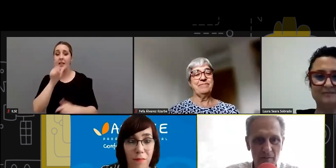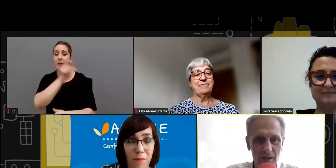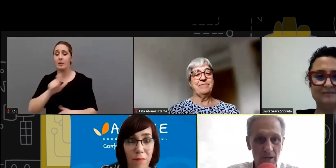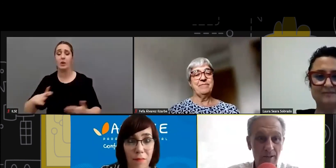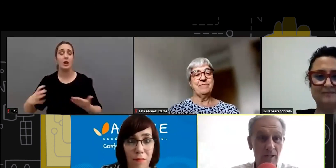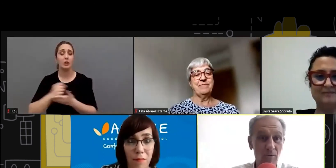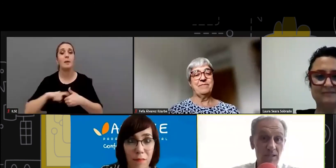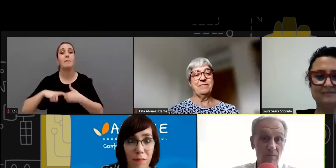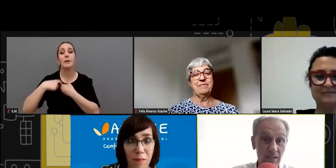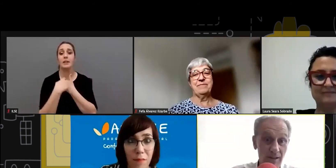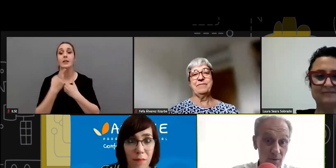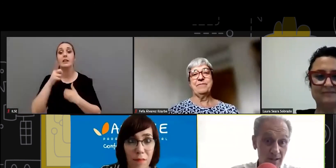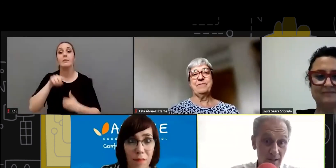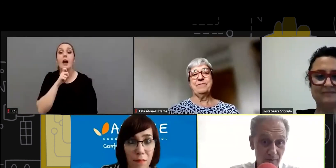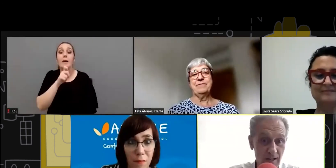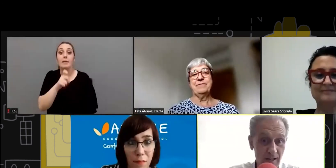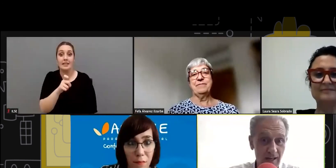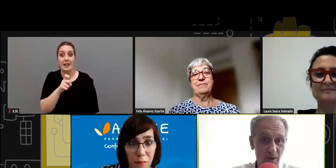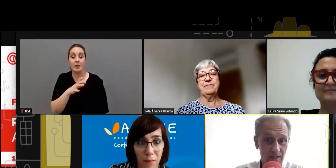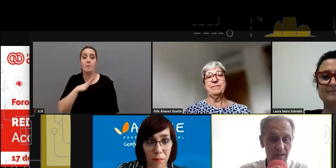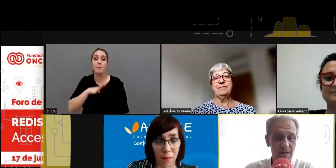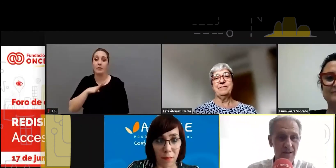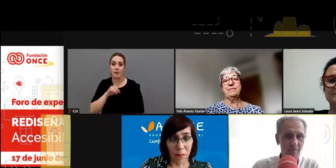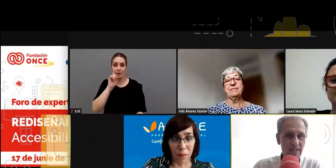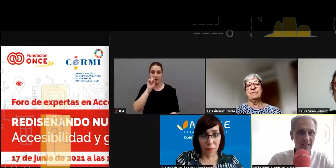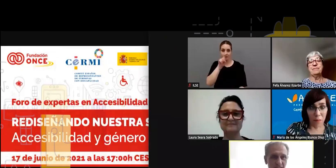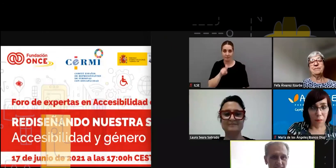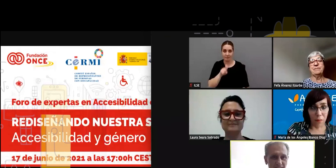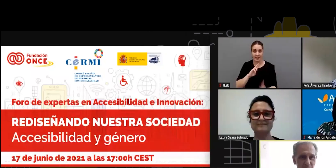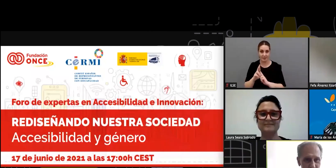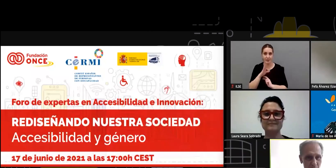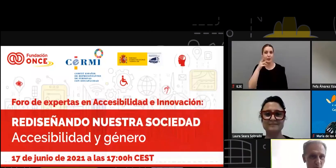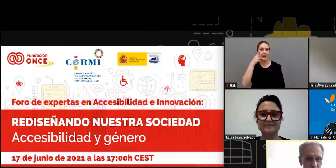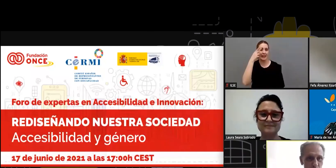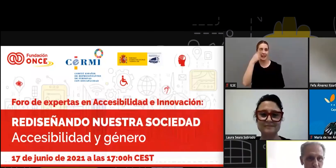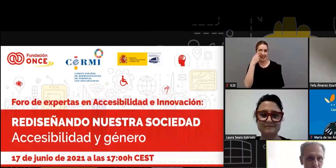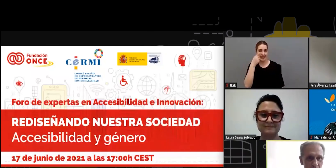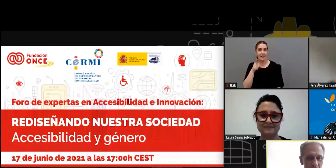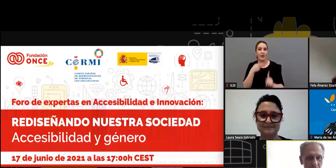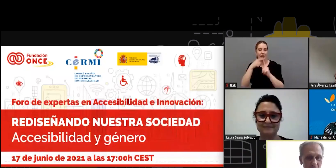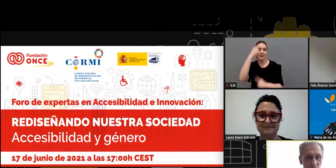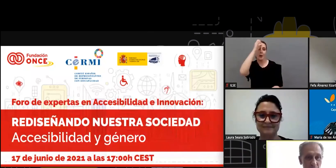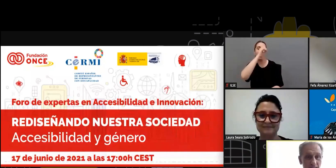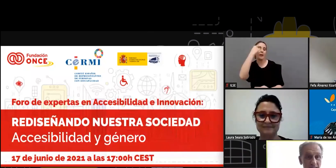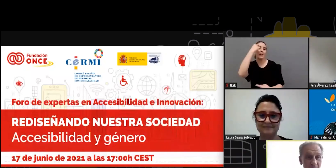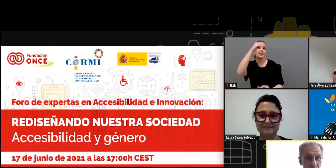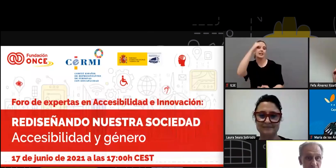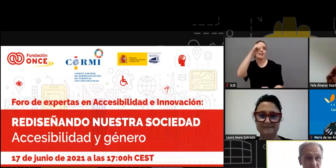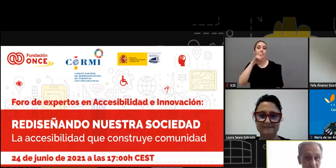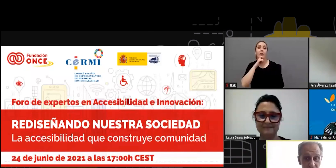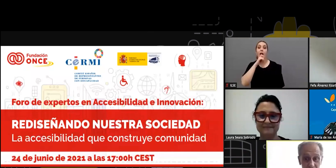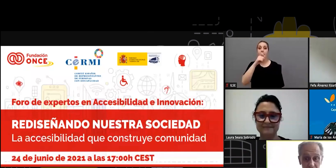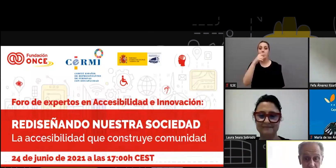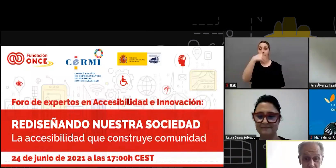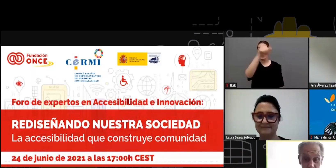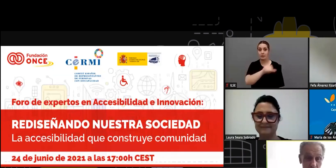participado y tengo que anunciar a partir de la encuesta que por favor rellénenla porque es bastante interesante para saber un poco su opinión anunciarles que la semana que viene